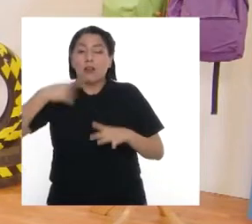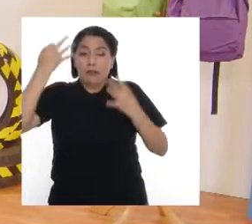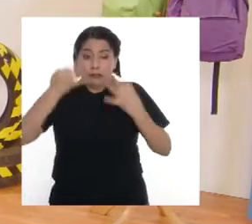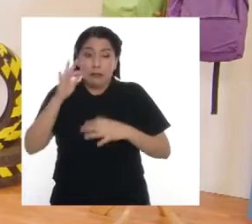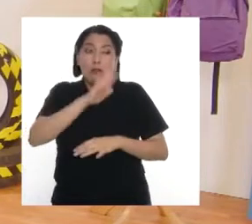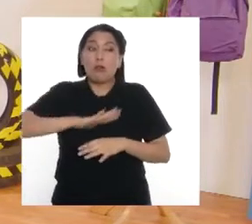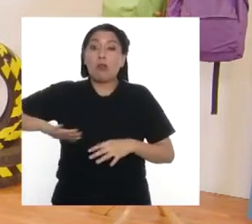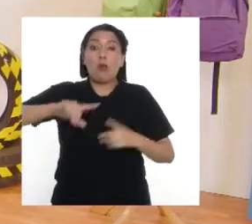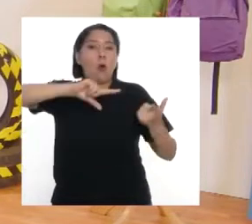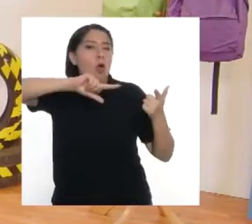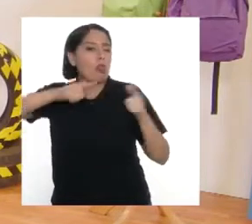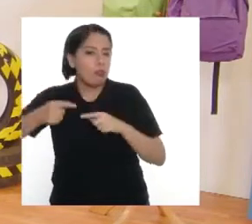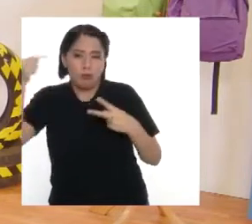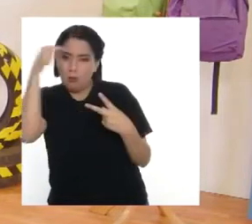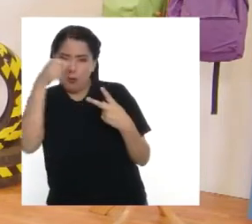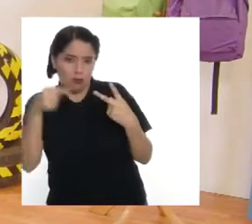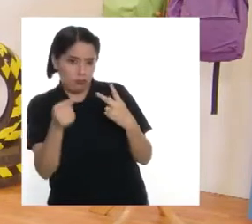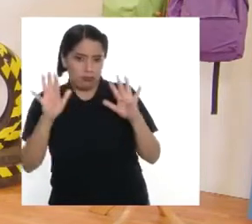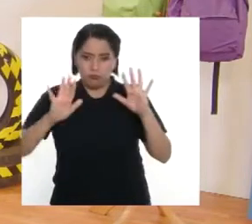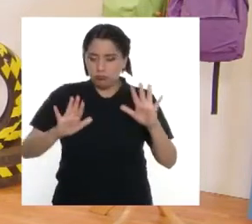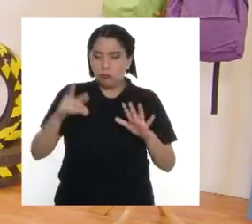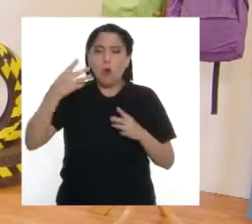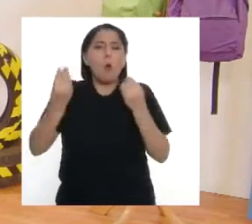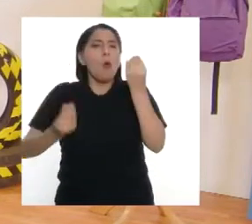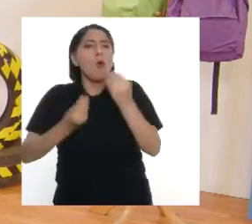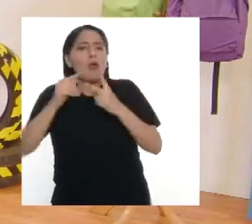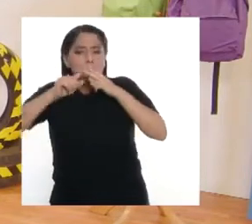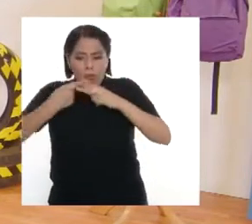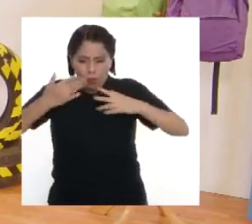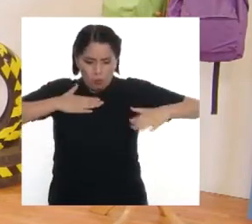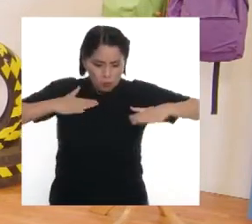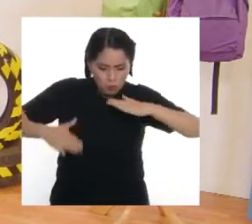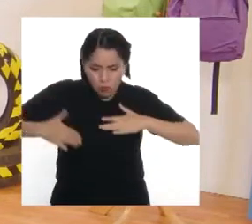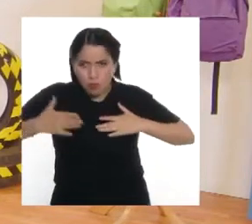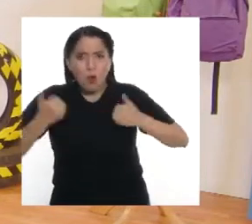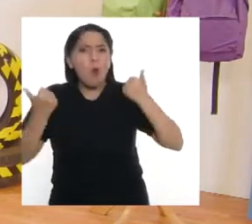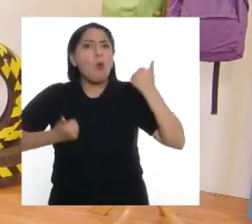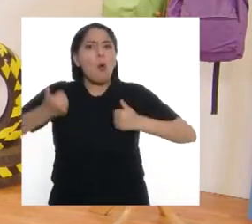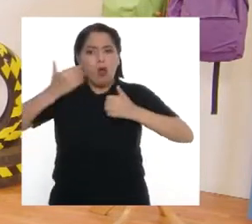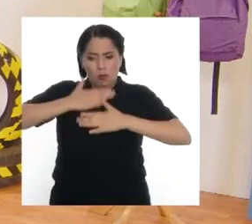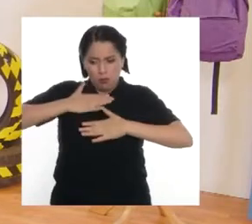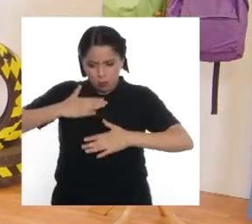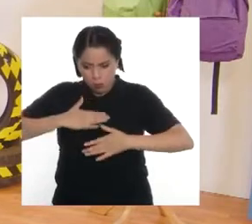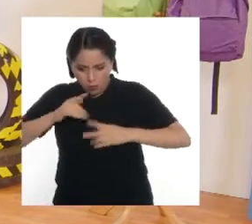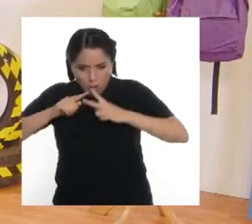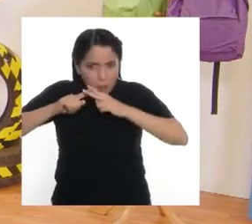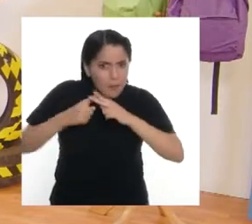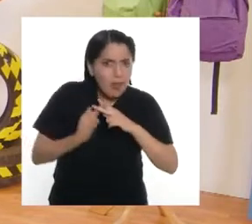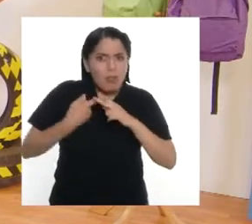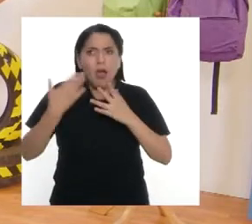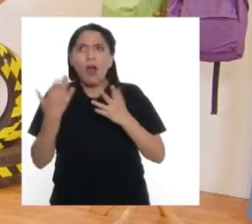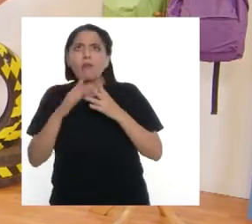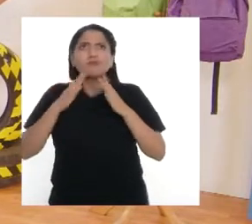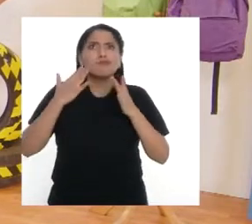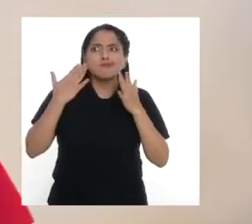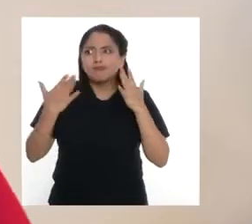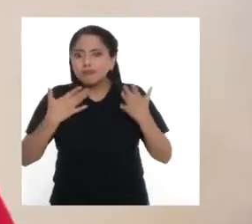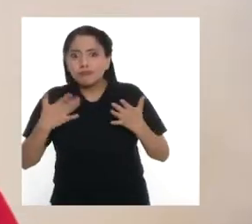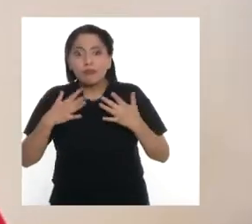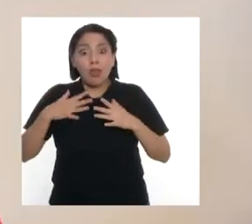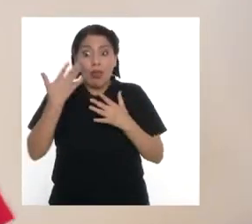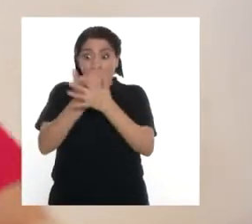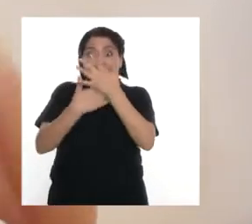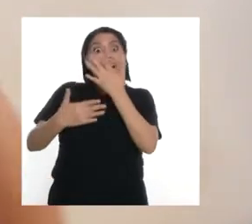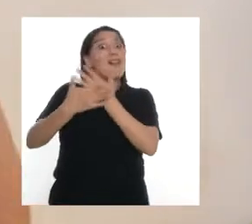estén preparados para ambas. En la percusión corporal hay que comenzar identificando las partes del cuerpo que podemos utilizar para hacer percusión.